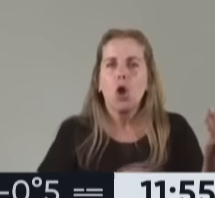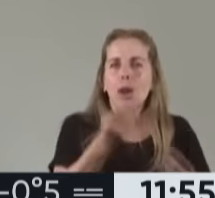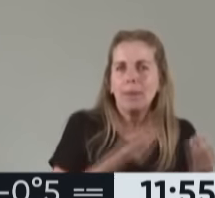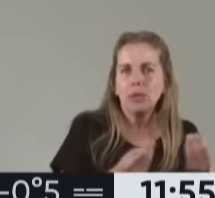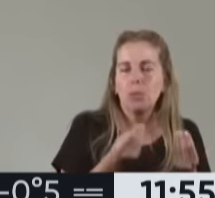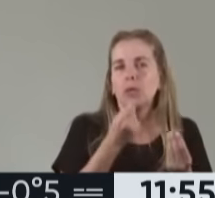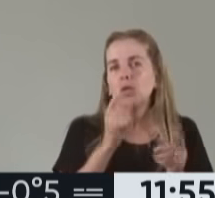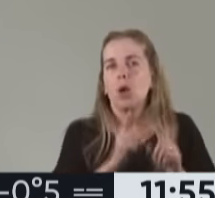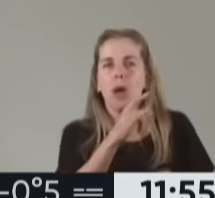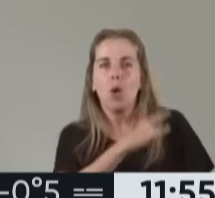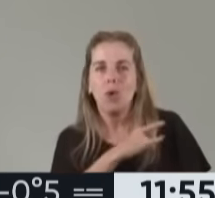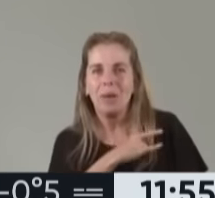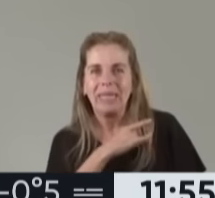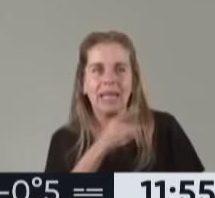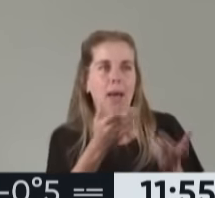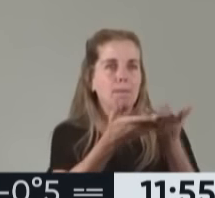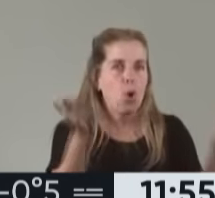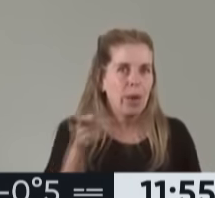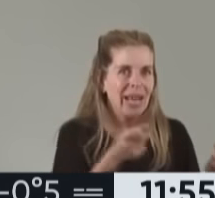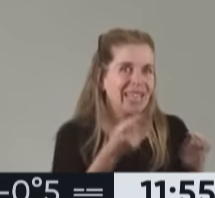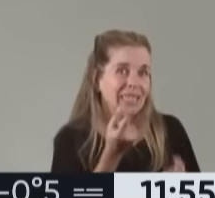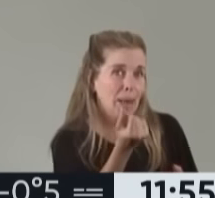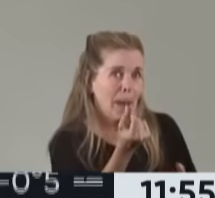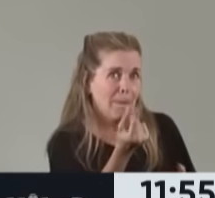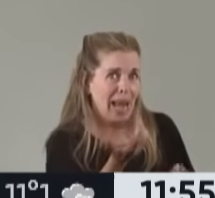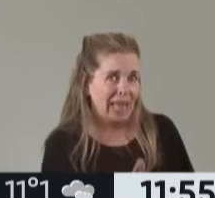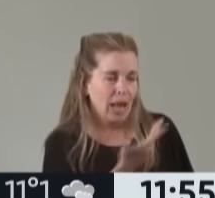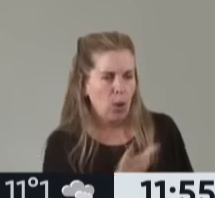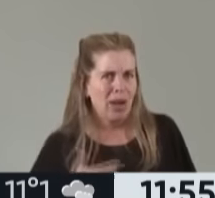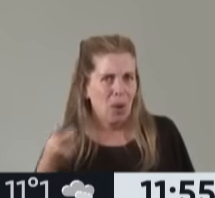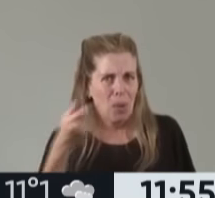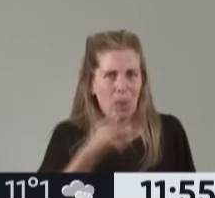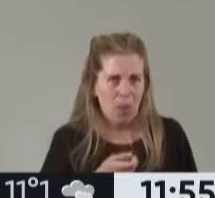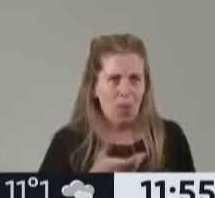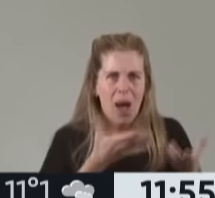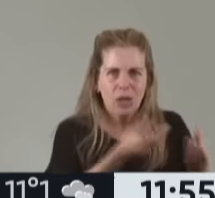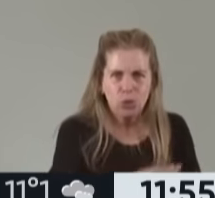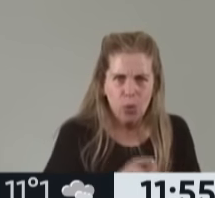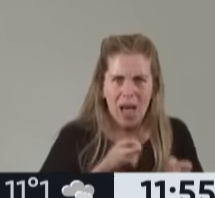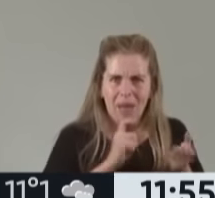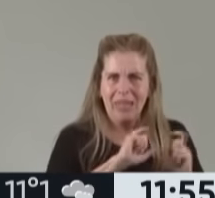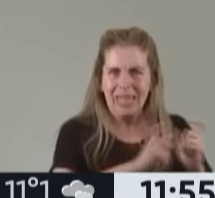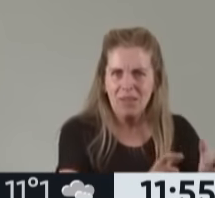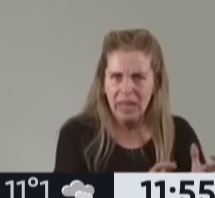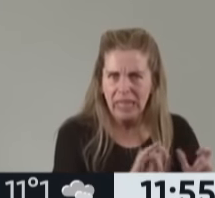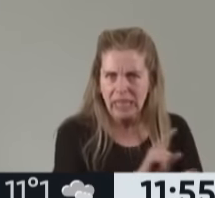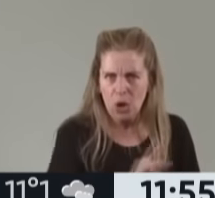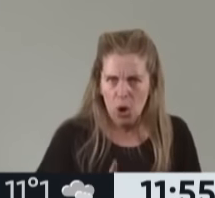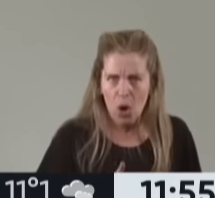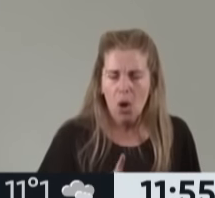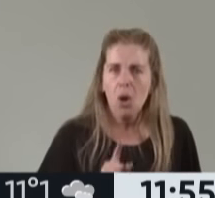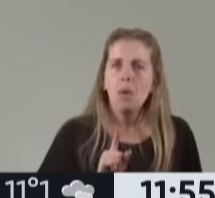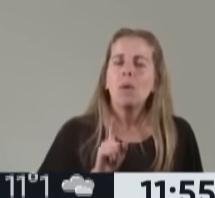necesitar, auxilie a las universidades públicas? Eso por un lado. Por otro lado, quería consultarlo en torno a las declaraciones del presidente ayer, en un